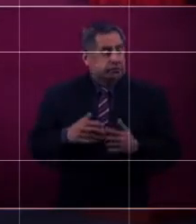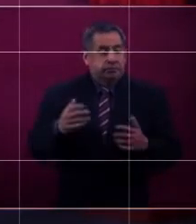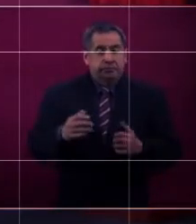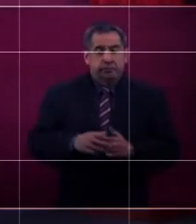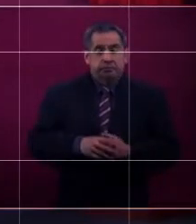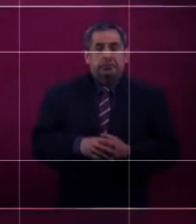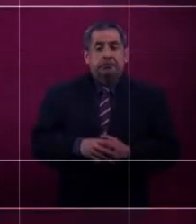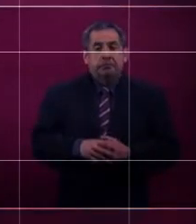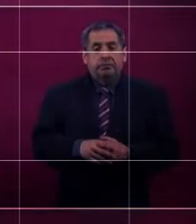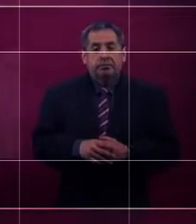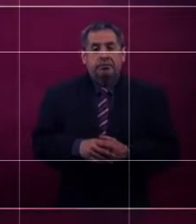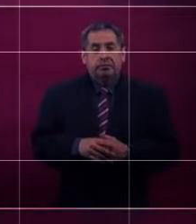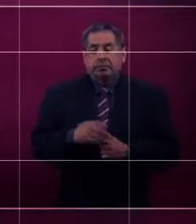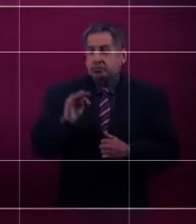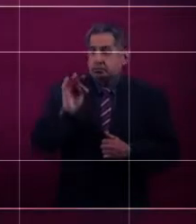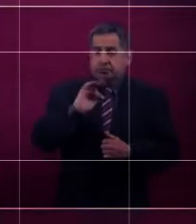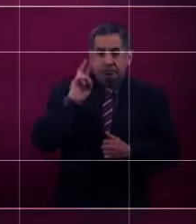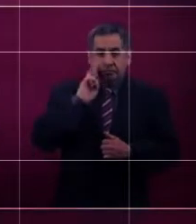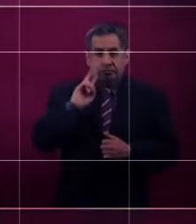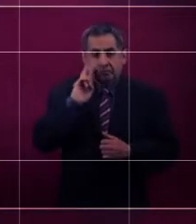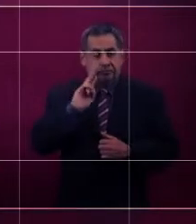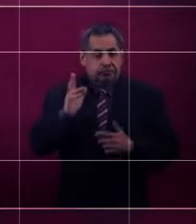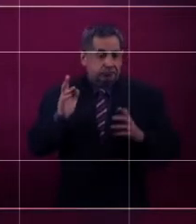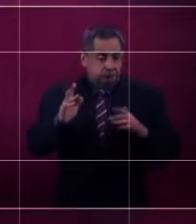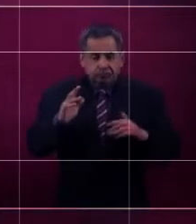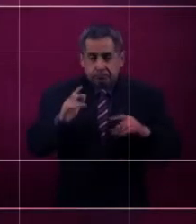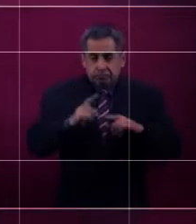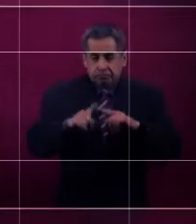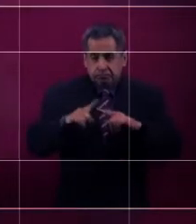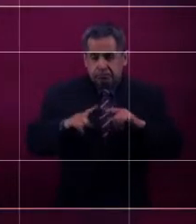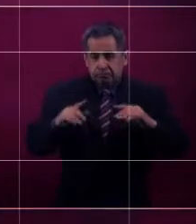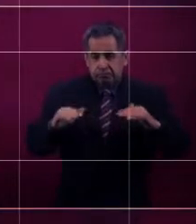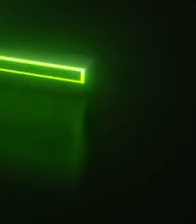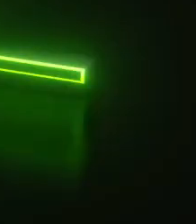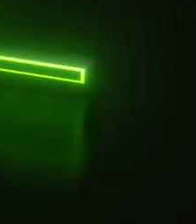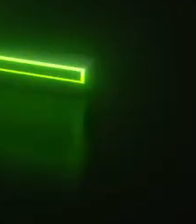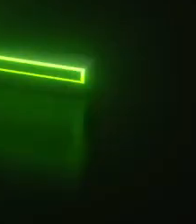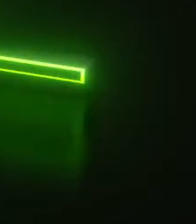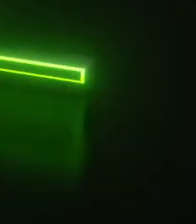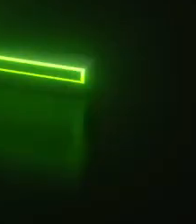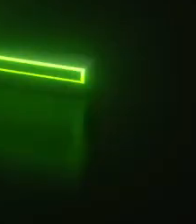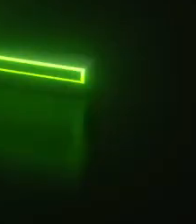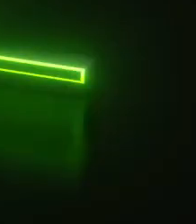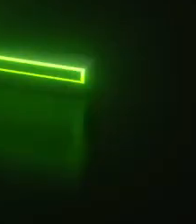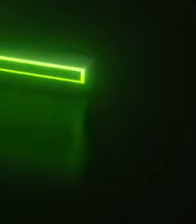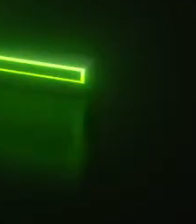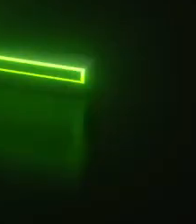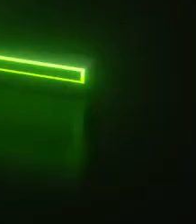posible, hasta más mujeres.